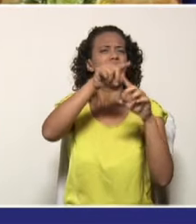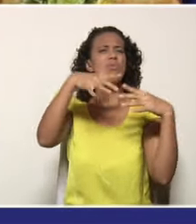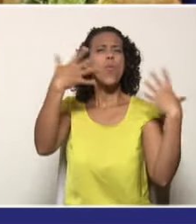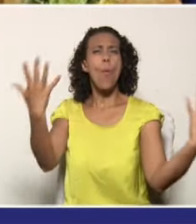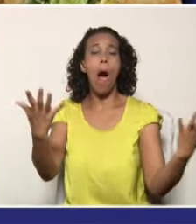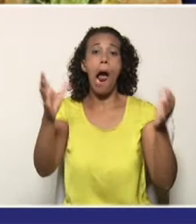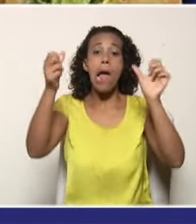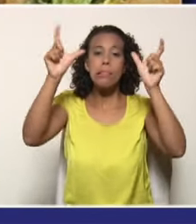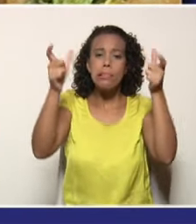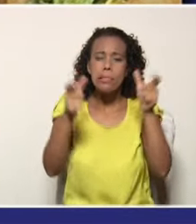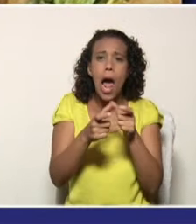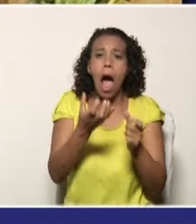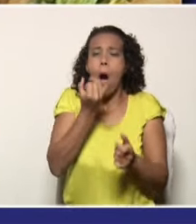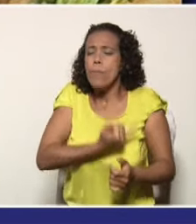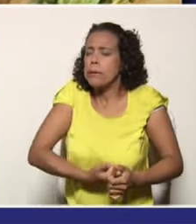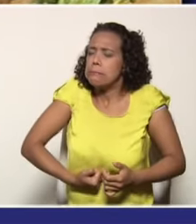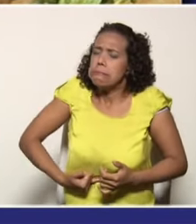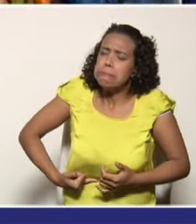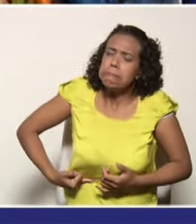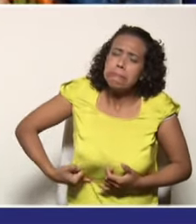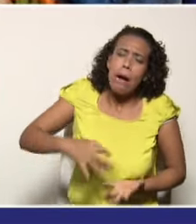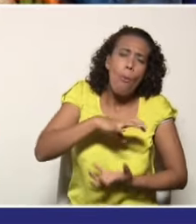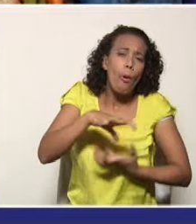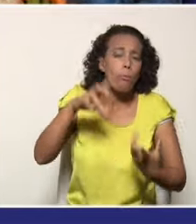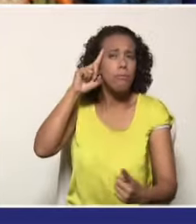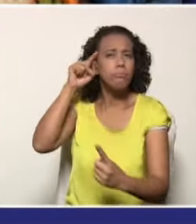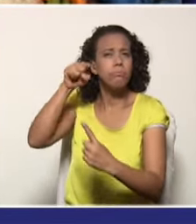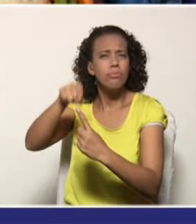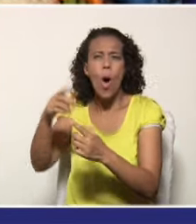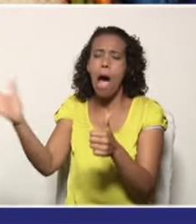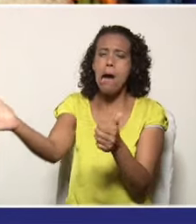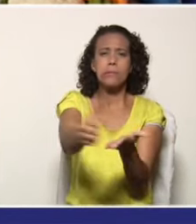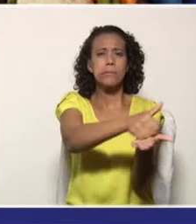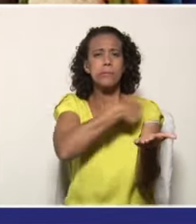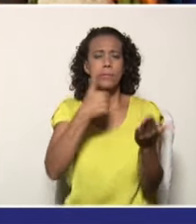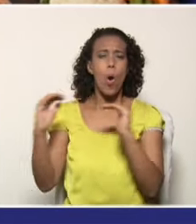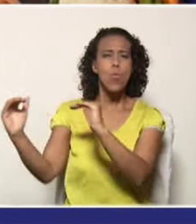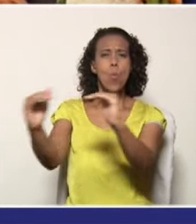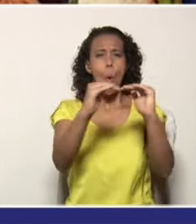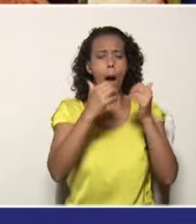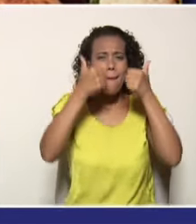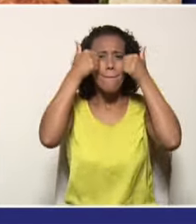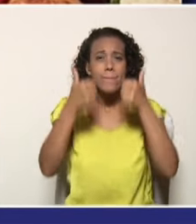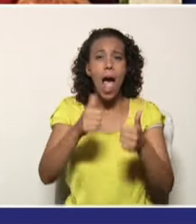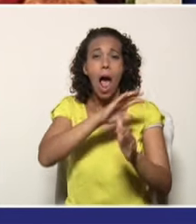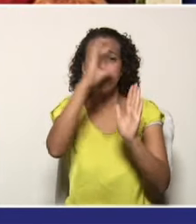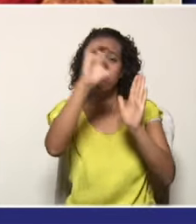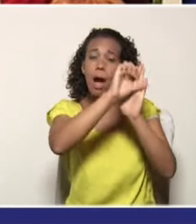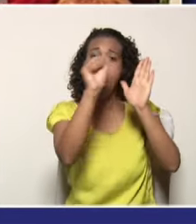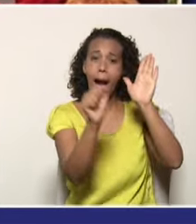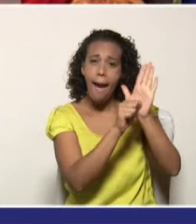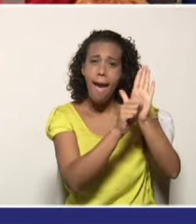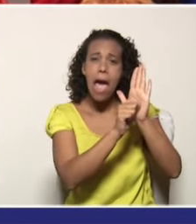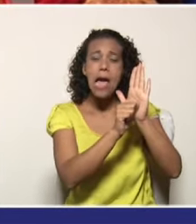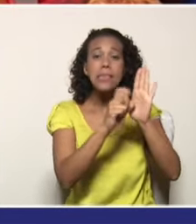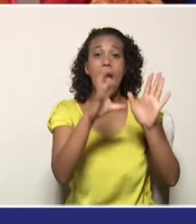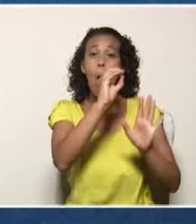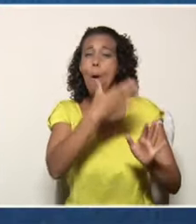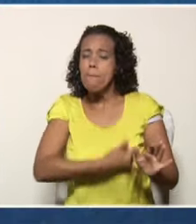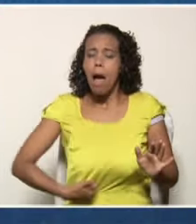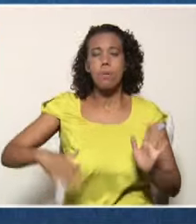de disminuir el hambre en el mundo, propósito que también busca la Agenda 2030 con su meta de hambre